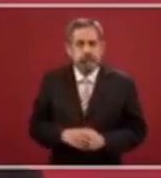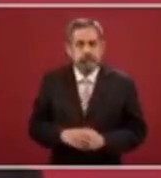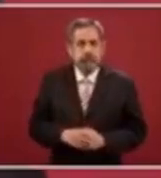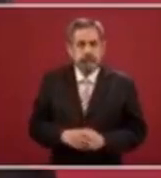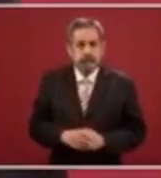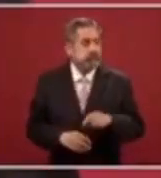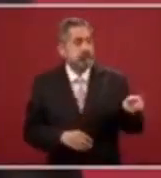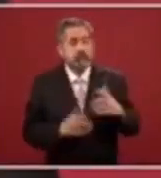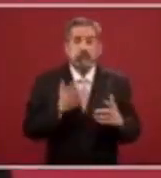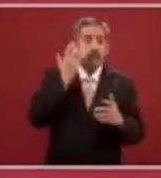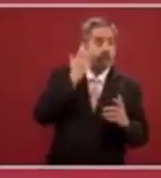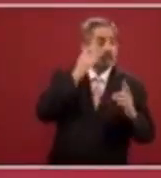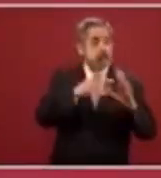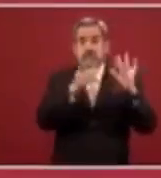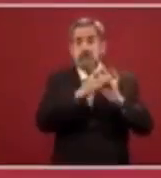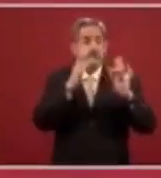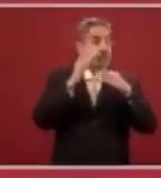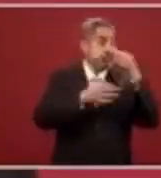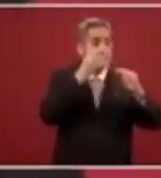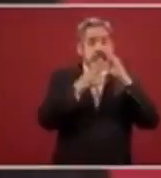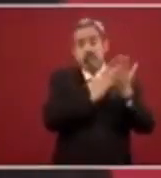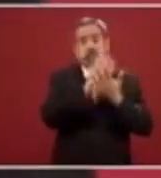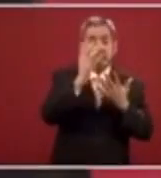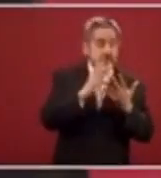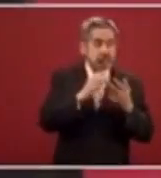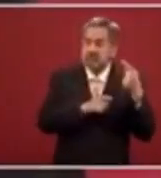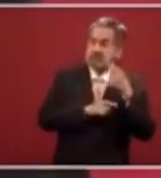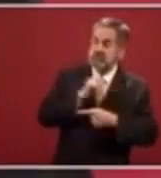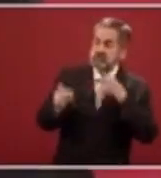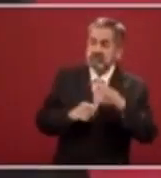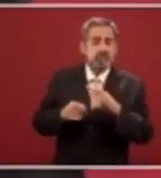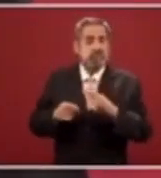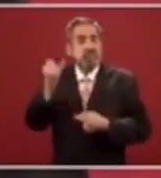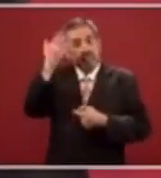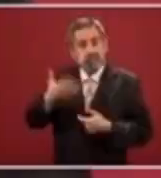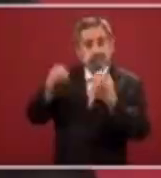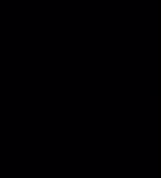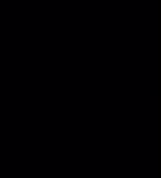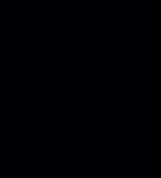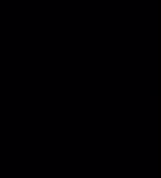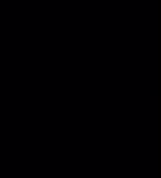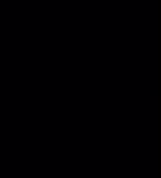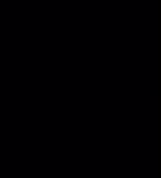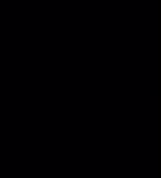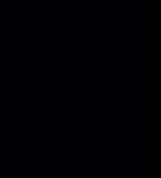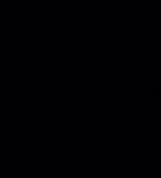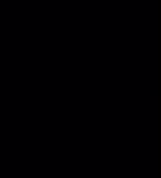Pontifican y acaban con cualquier persona.